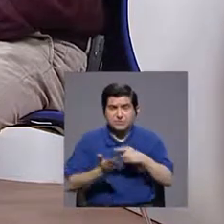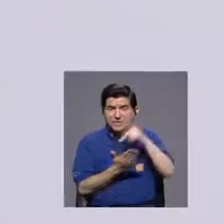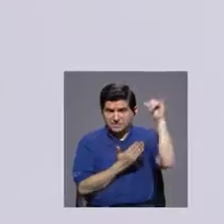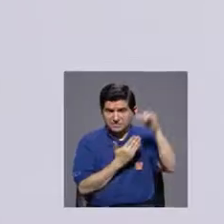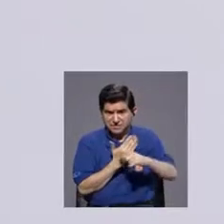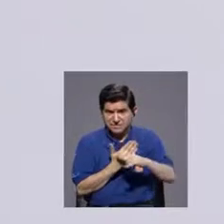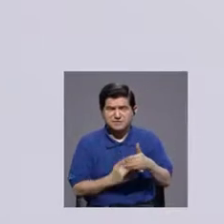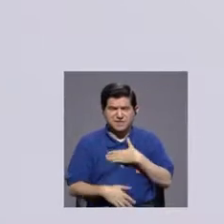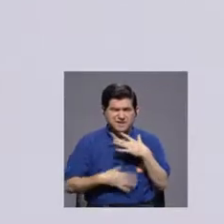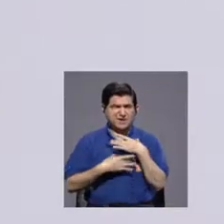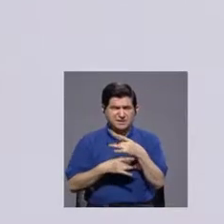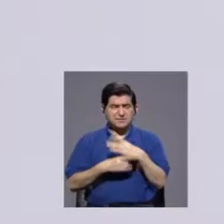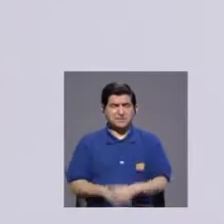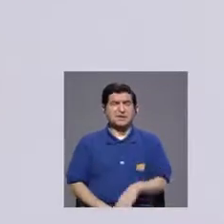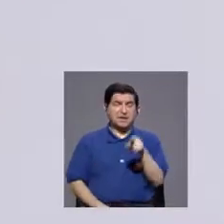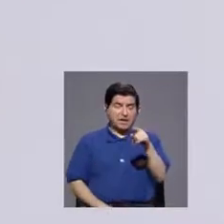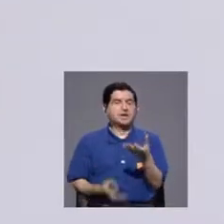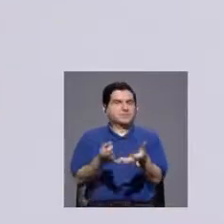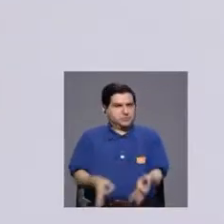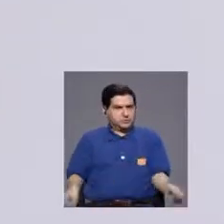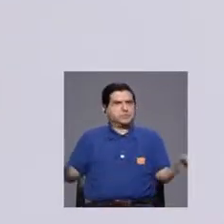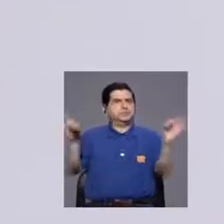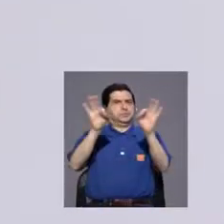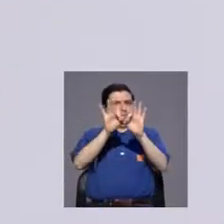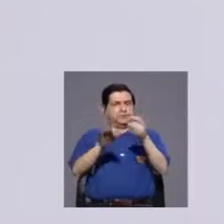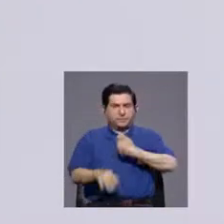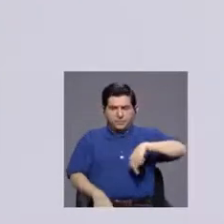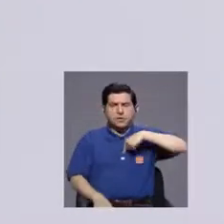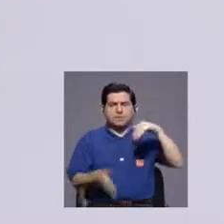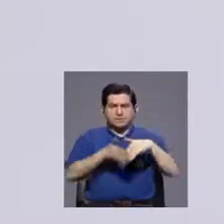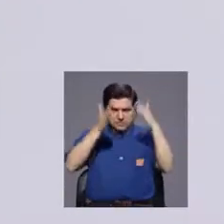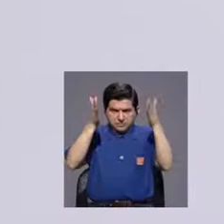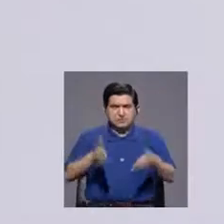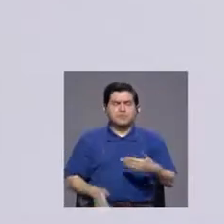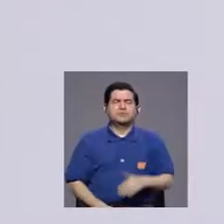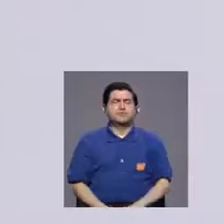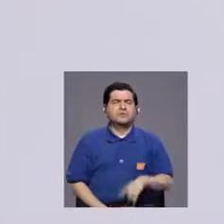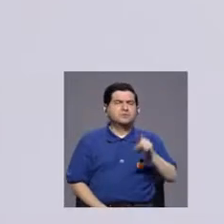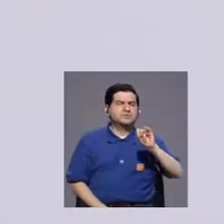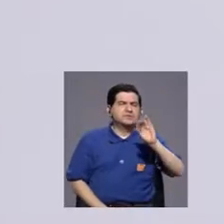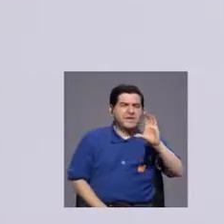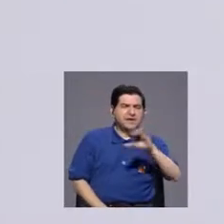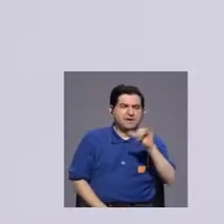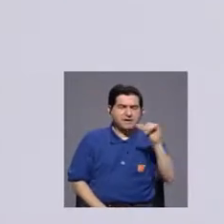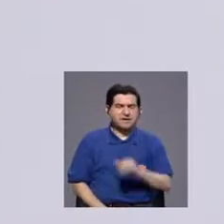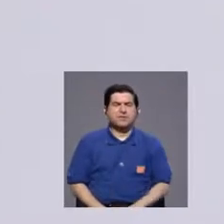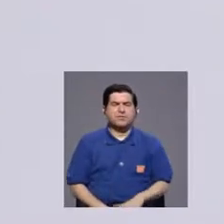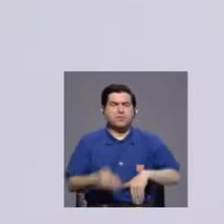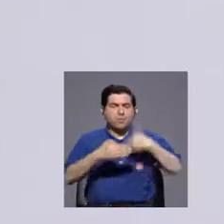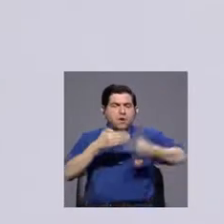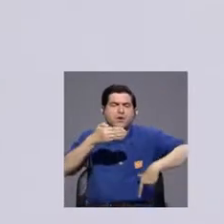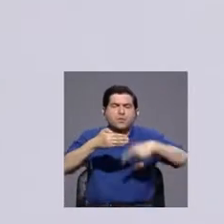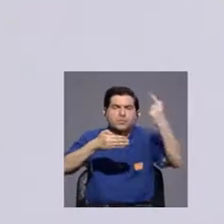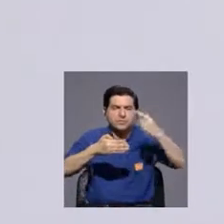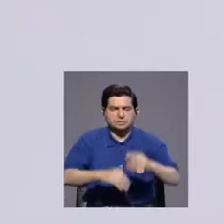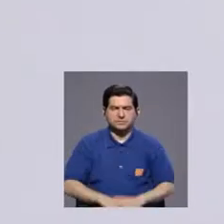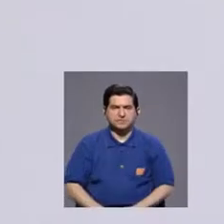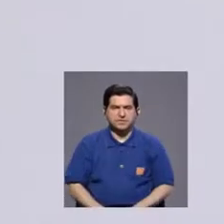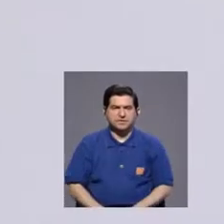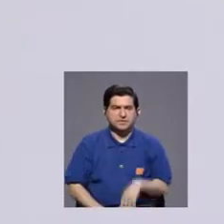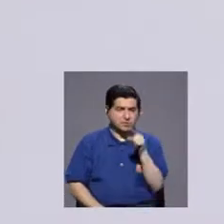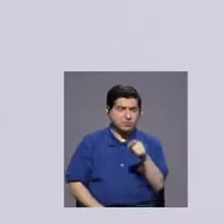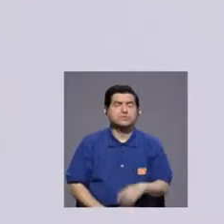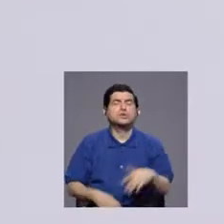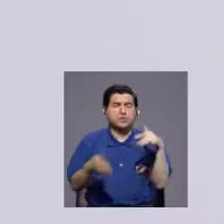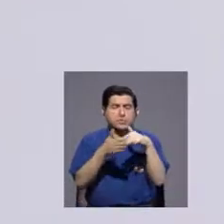proyecto me interesa mucho es muy relevante en este momento nosotros tenemos estudiantes de licenciatura también hay estudiantes de posgrado están realizando